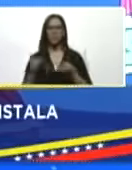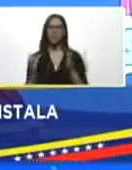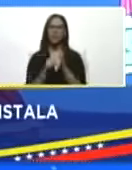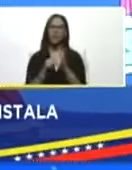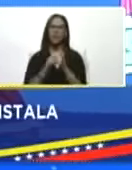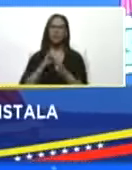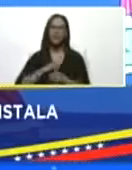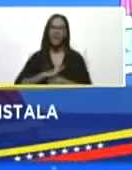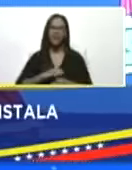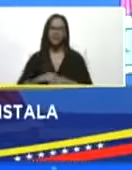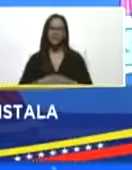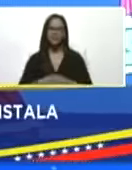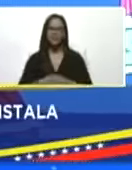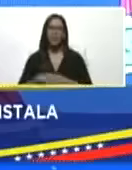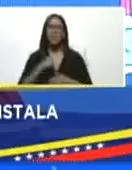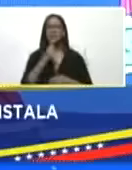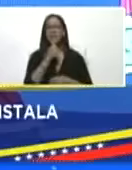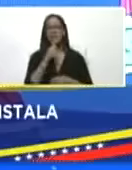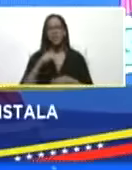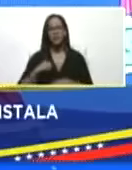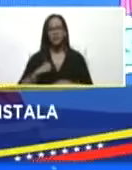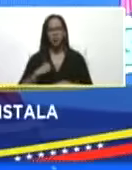están? ¿Quiénes son?